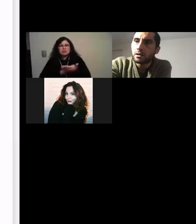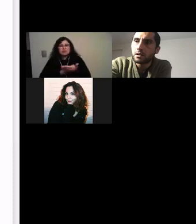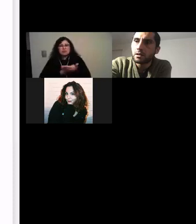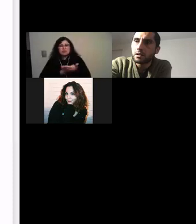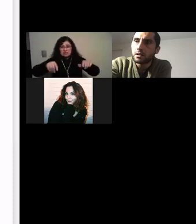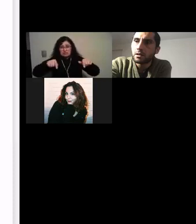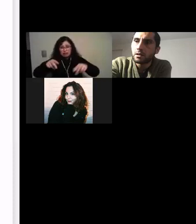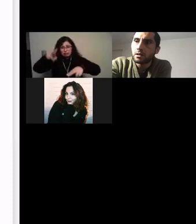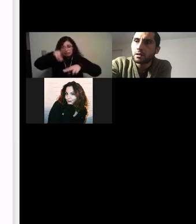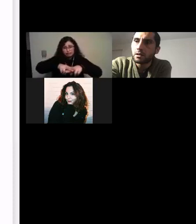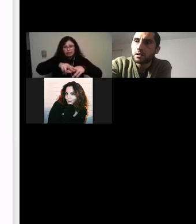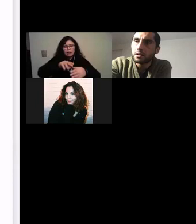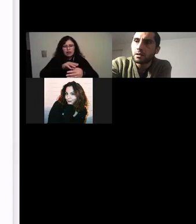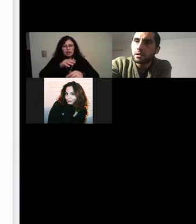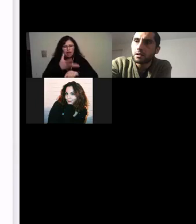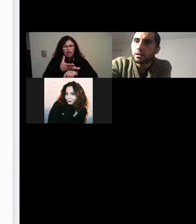como